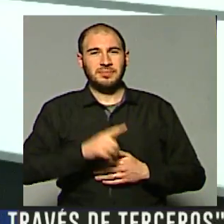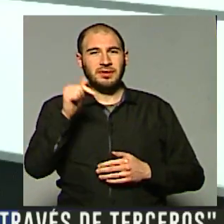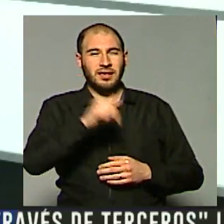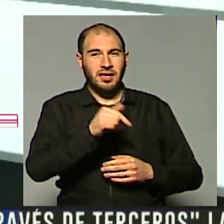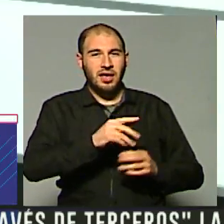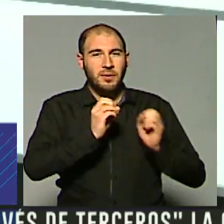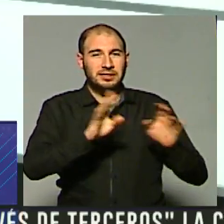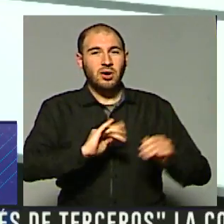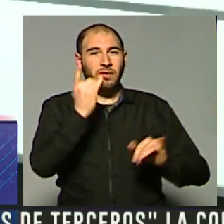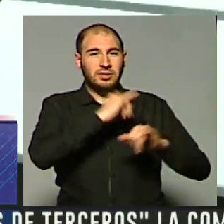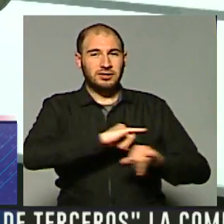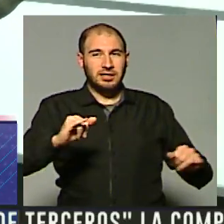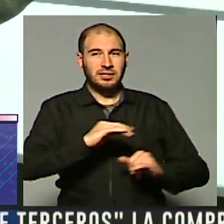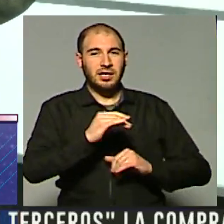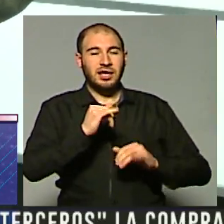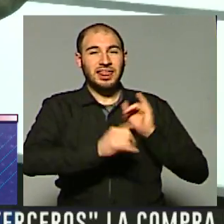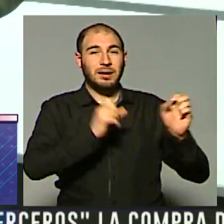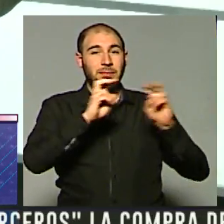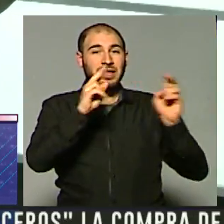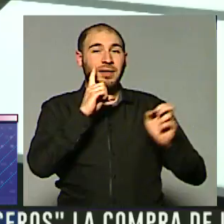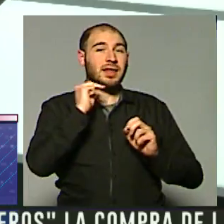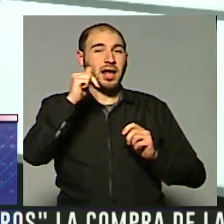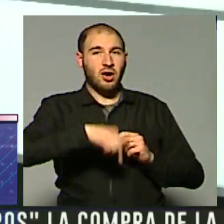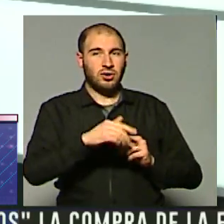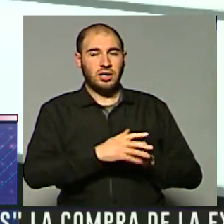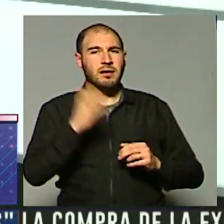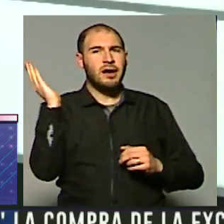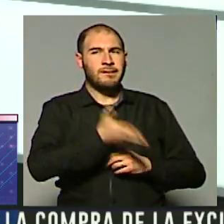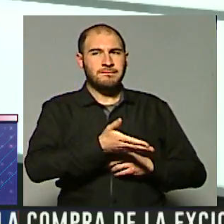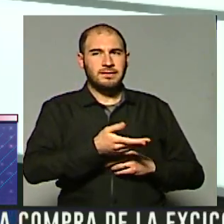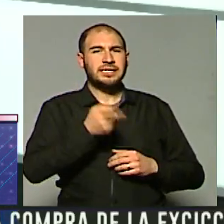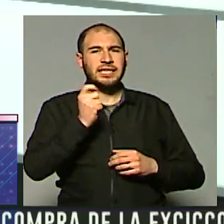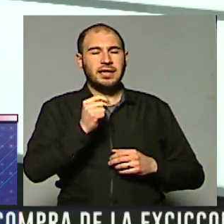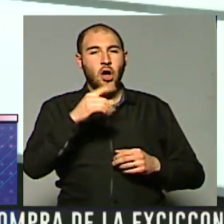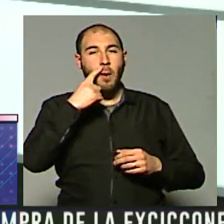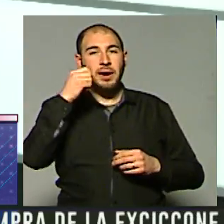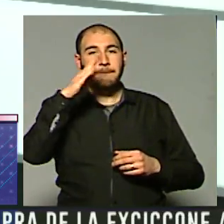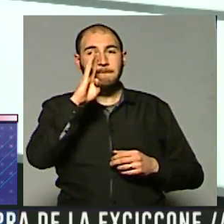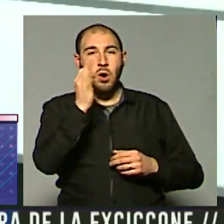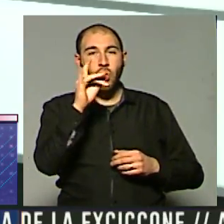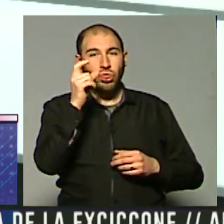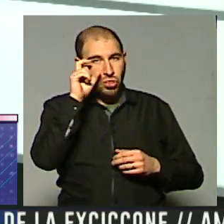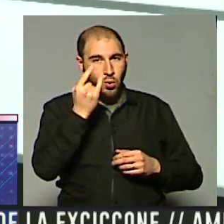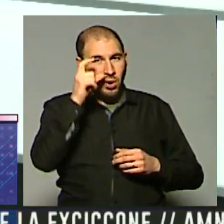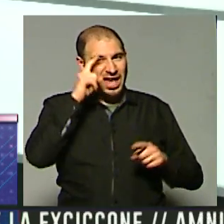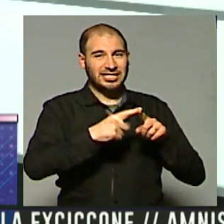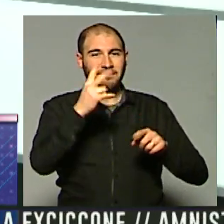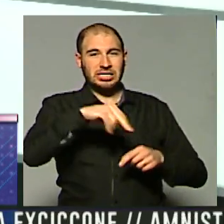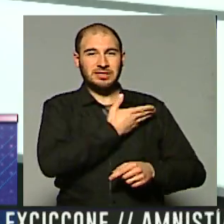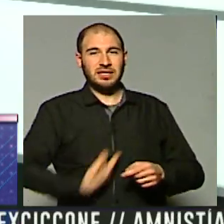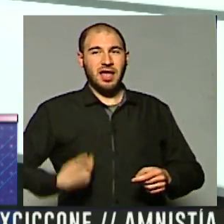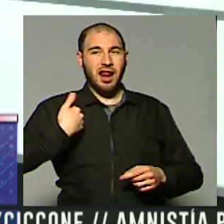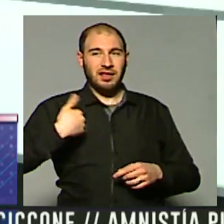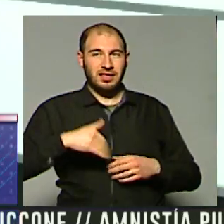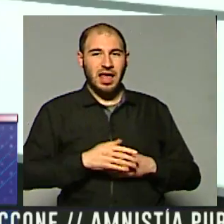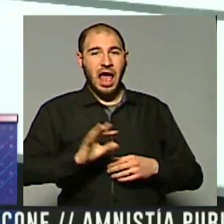Comenzamos Unidiversidad Noticias con lo que decíamos es el tema del día y la condena que le cabe a Amado Vudú, ex vicepresidente de la República Argentina,